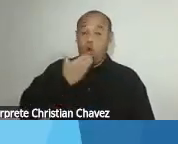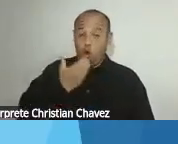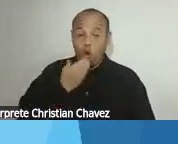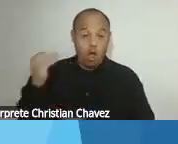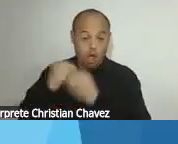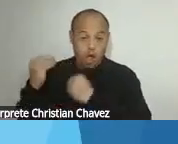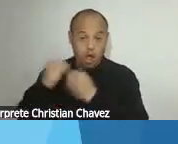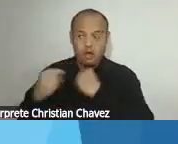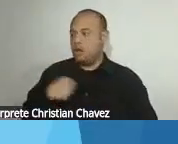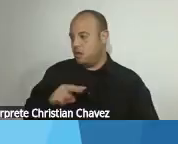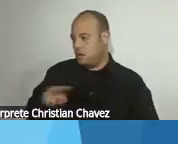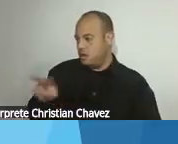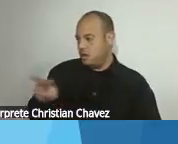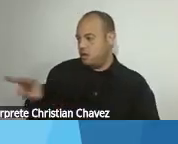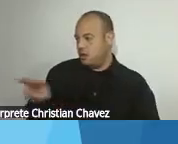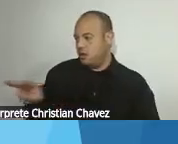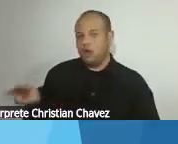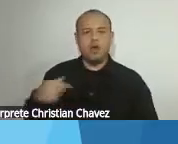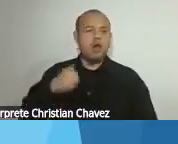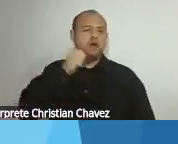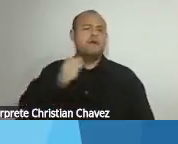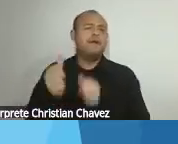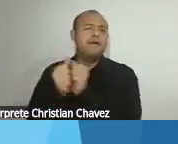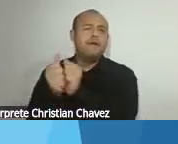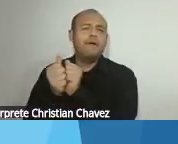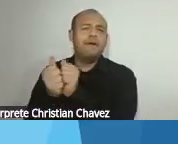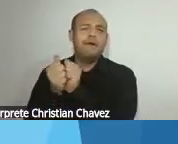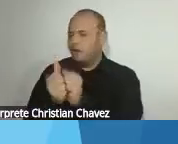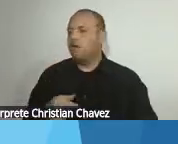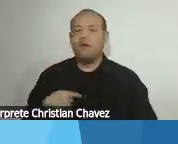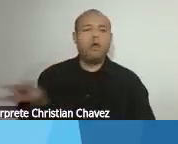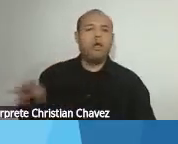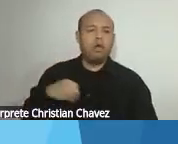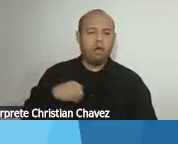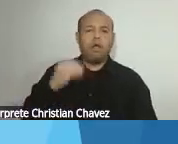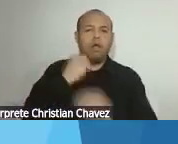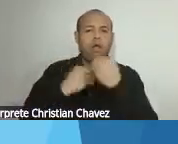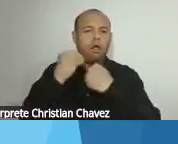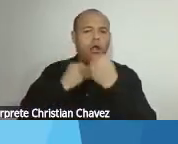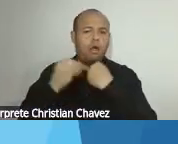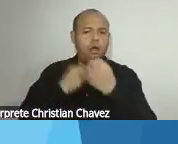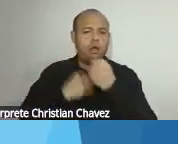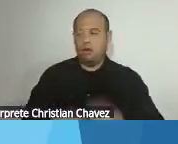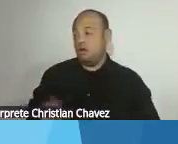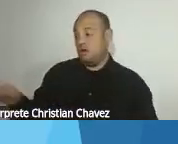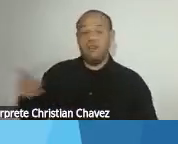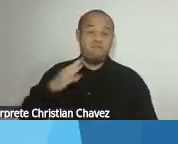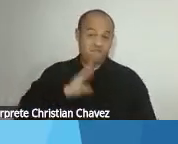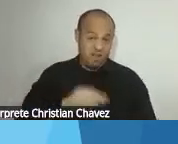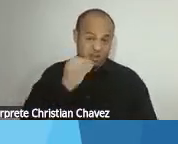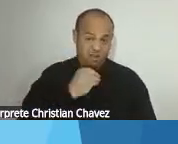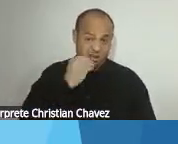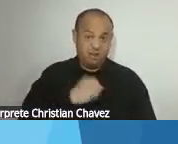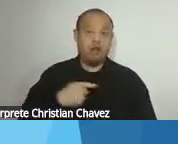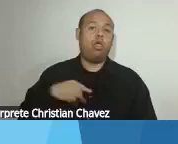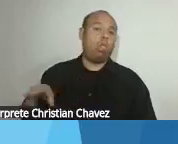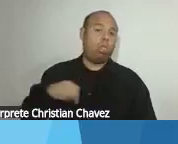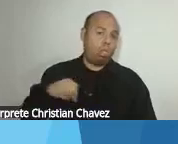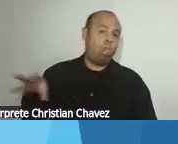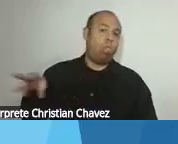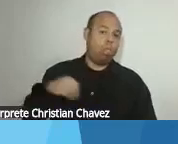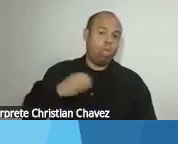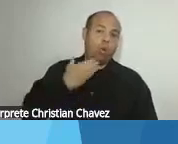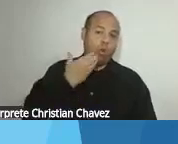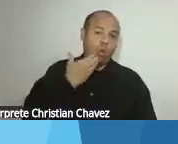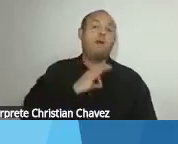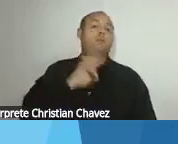me junto con muchas personas que constantemente están teniendo un excedente consumo de alcohol,